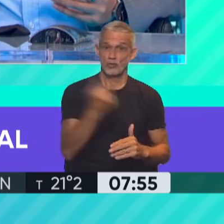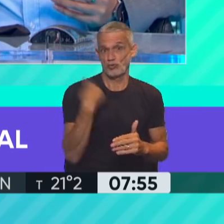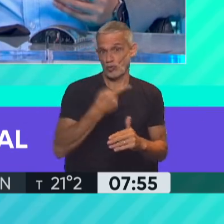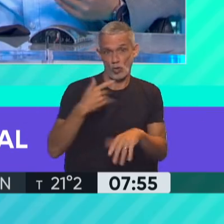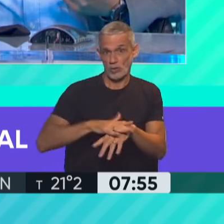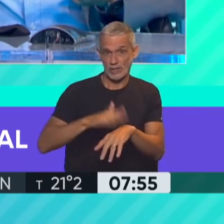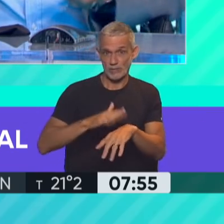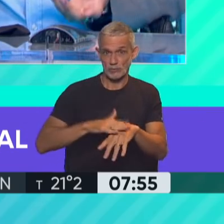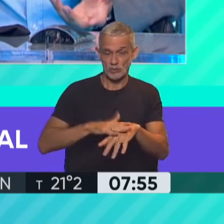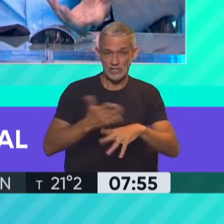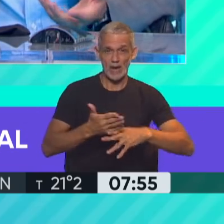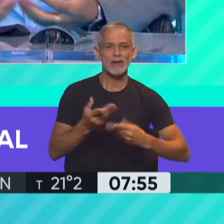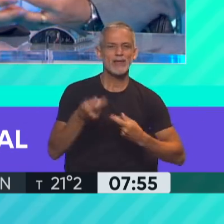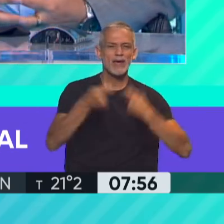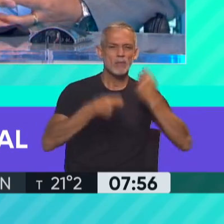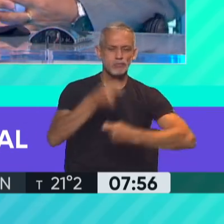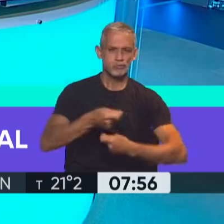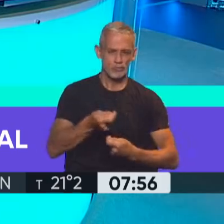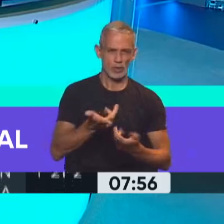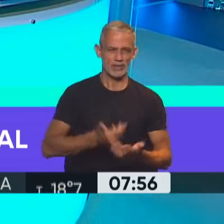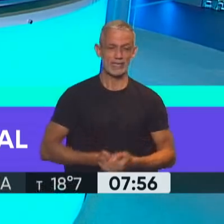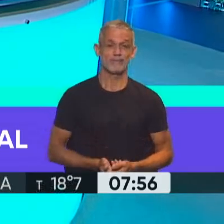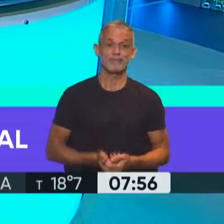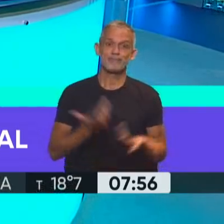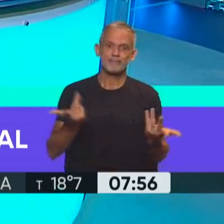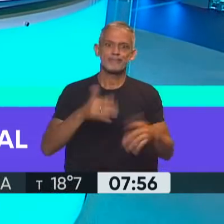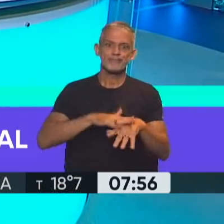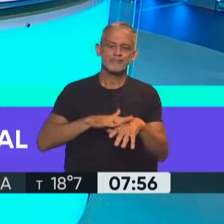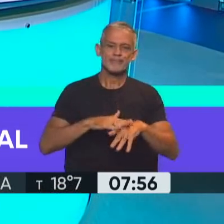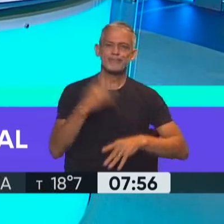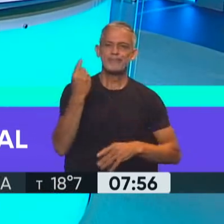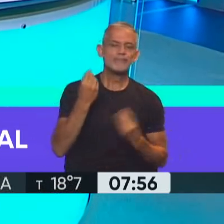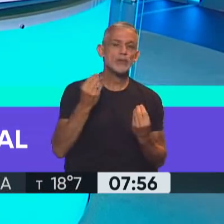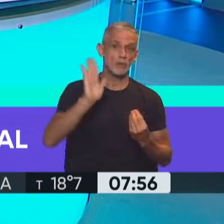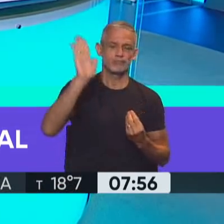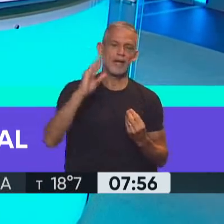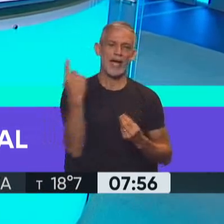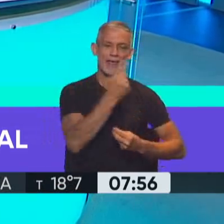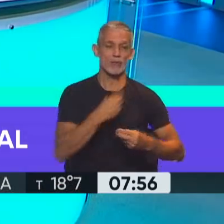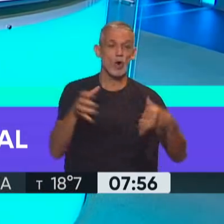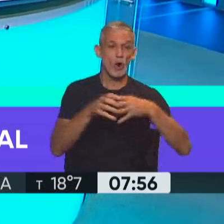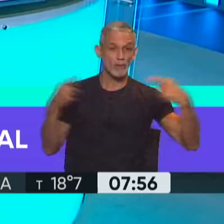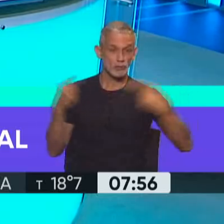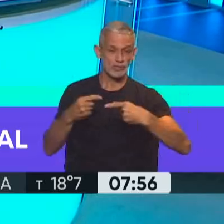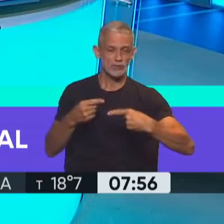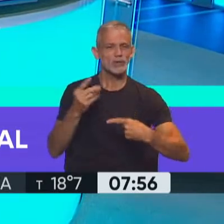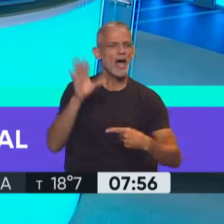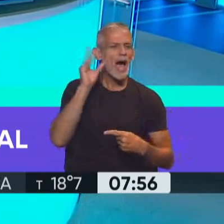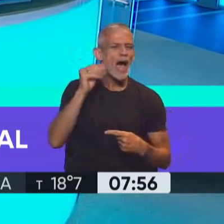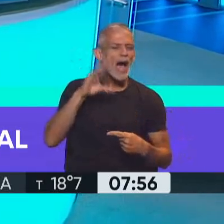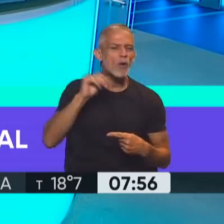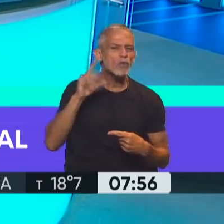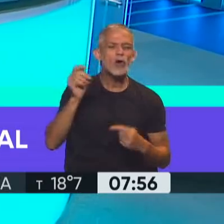responsables de contribuir a eso hablando de asumir responsabilidades pero lados de la oposición y tenemos para escuchar un audio del